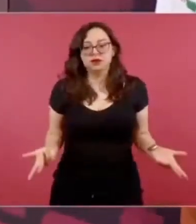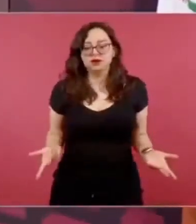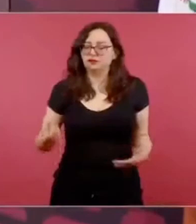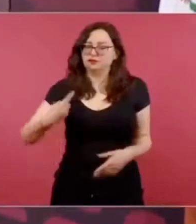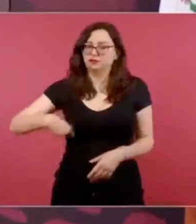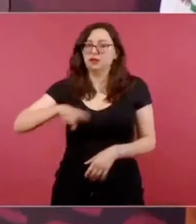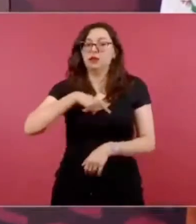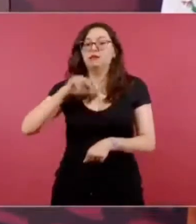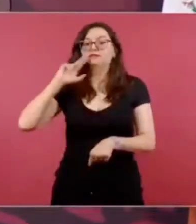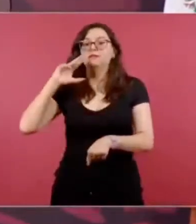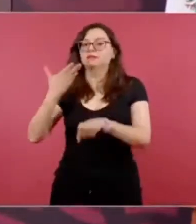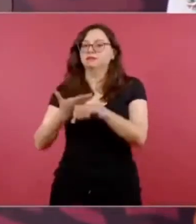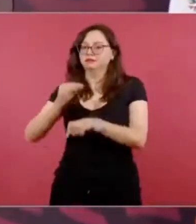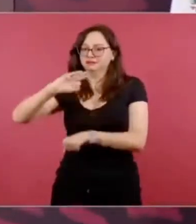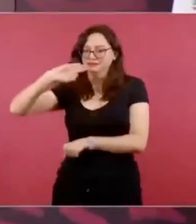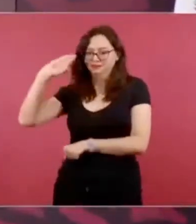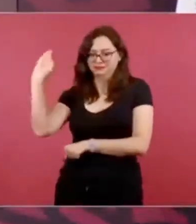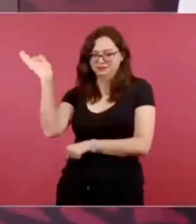Ejecutivo.